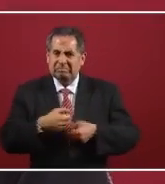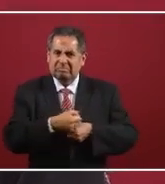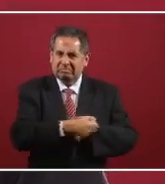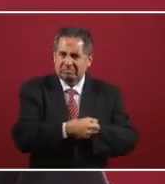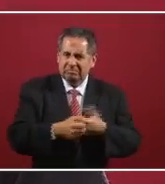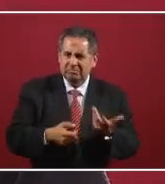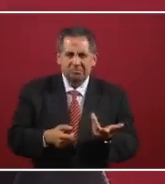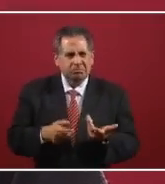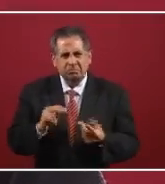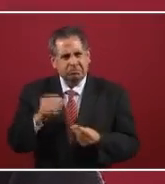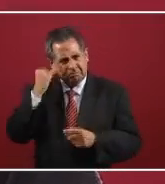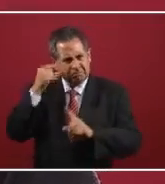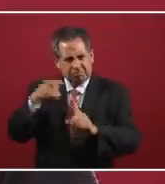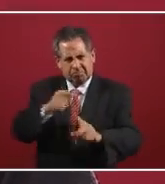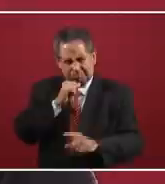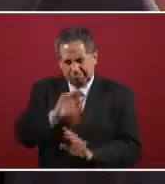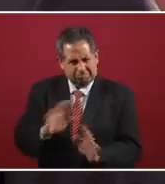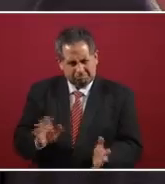esa intención.